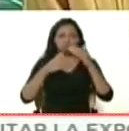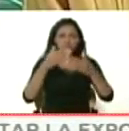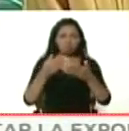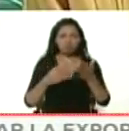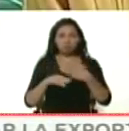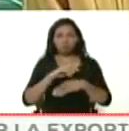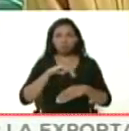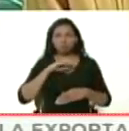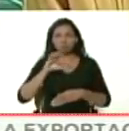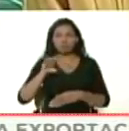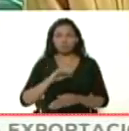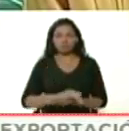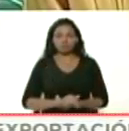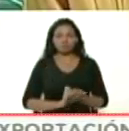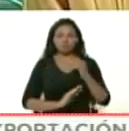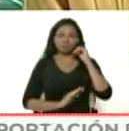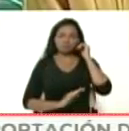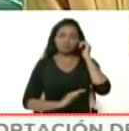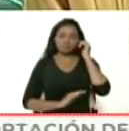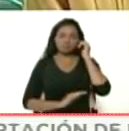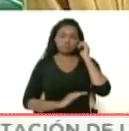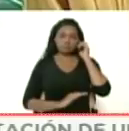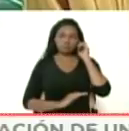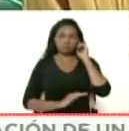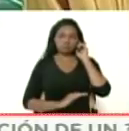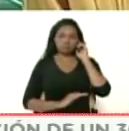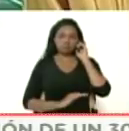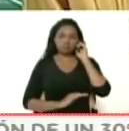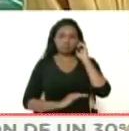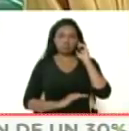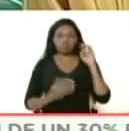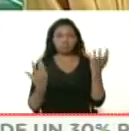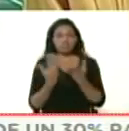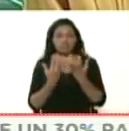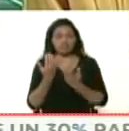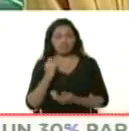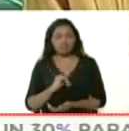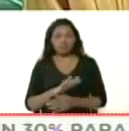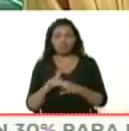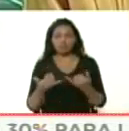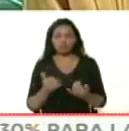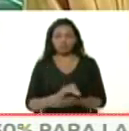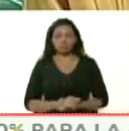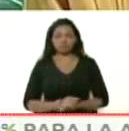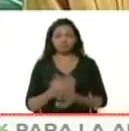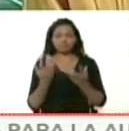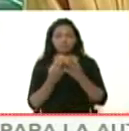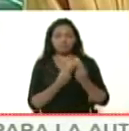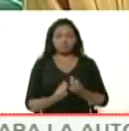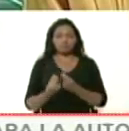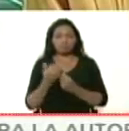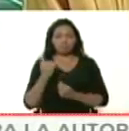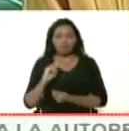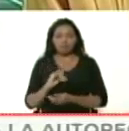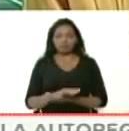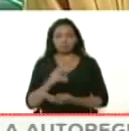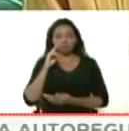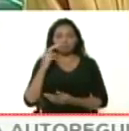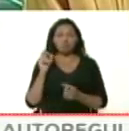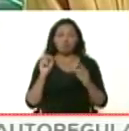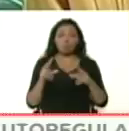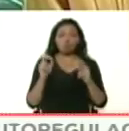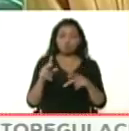país de la guerra en que lo metieron. La guerra económica que lo metieron, yo lo veo como una